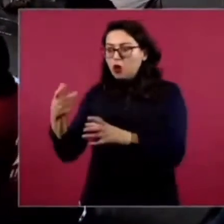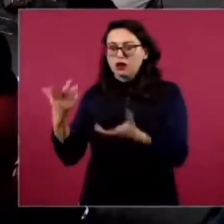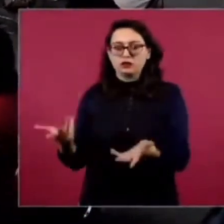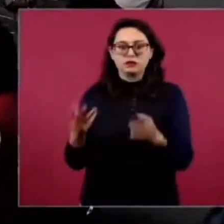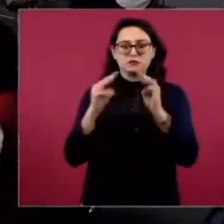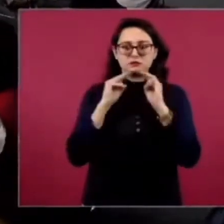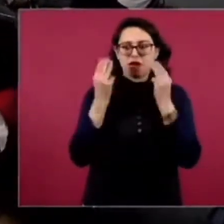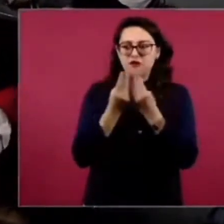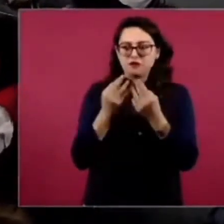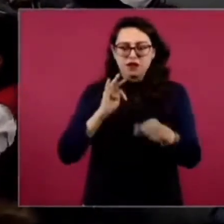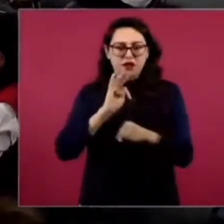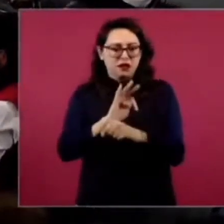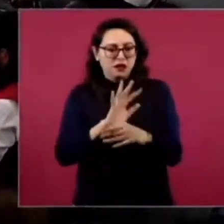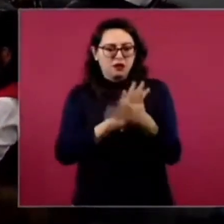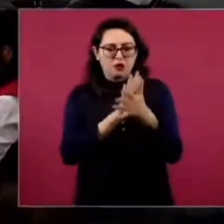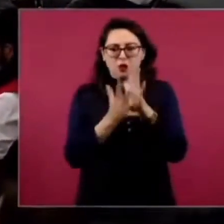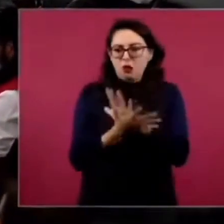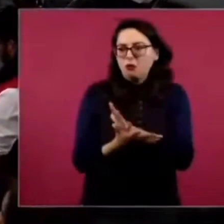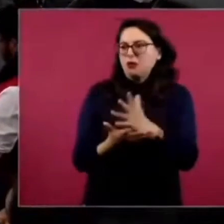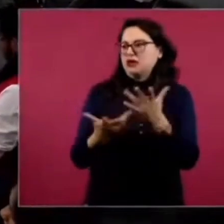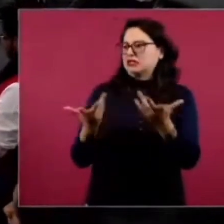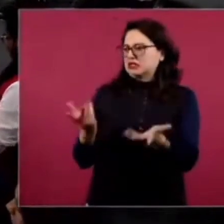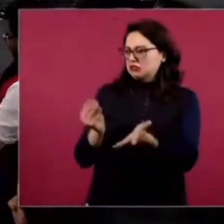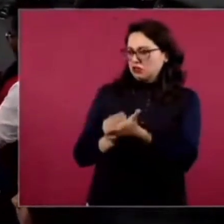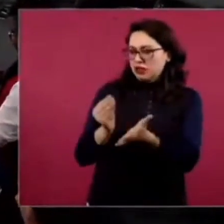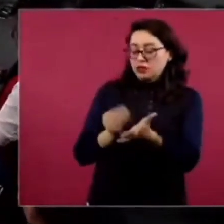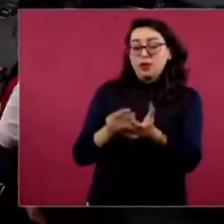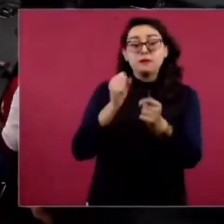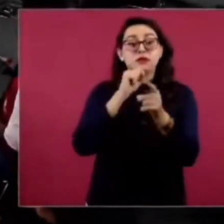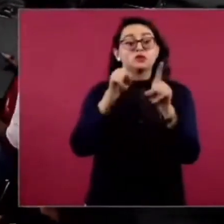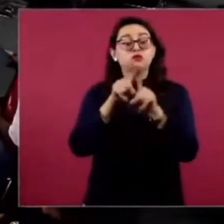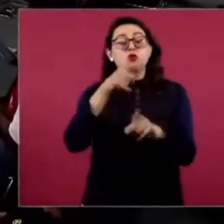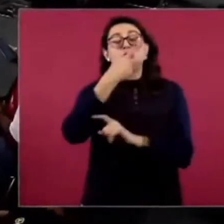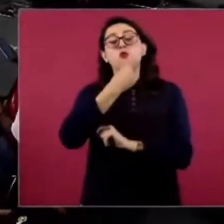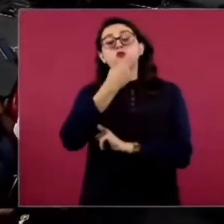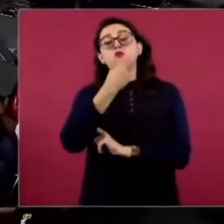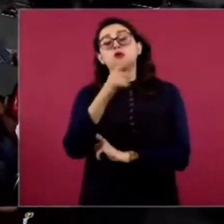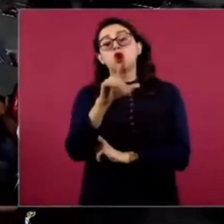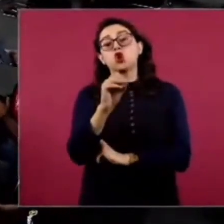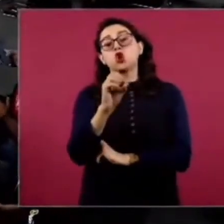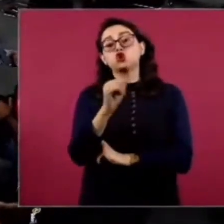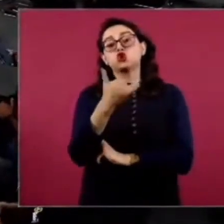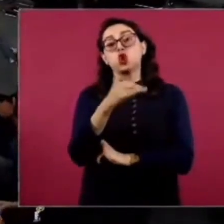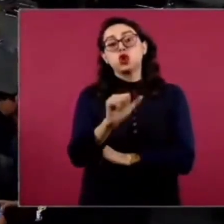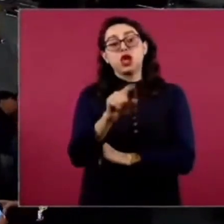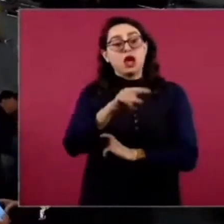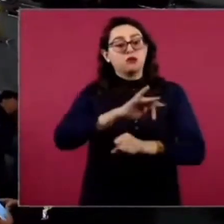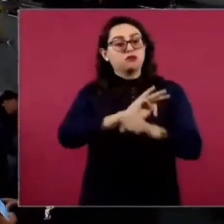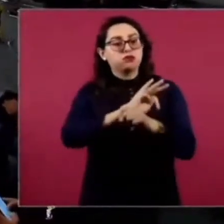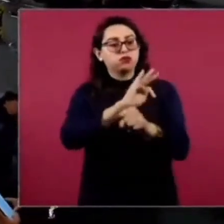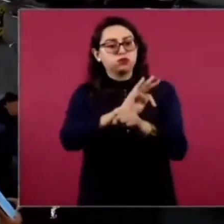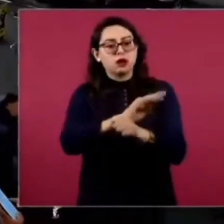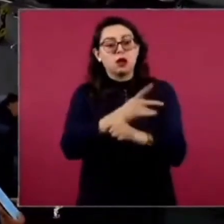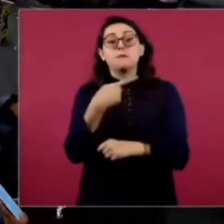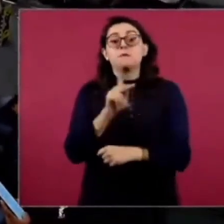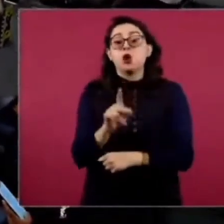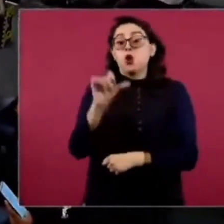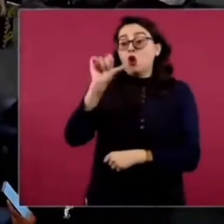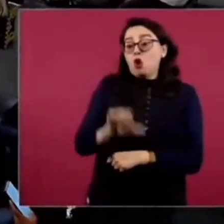a Lozoya. Pero ahora están otros otros puntos en este mismo tema que quisiera